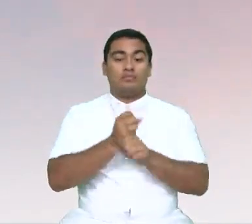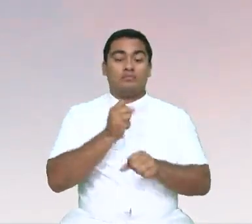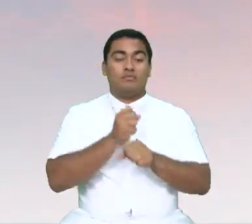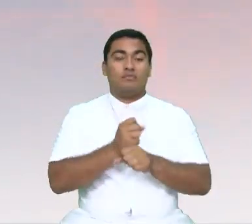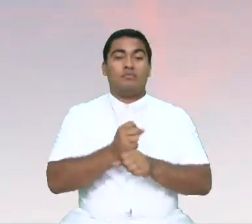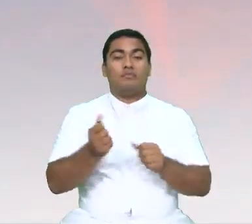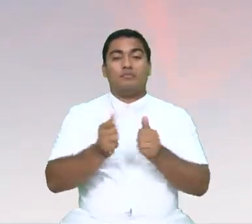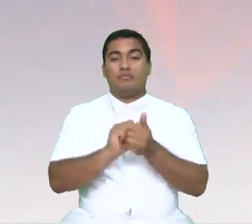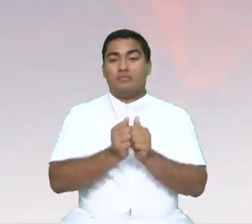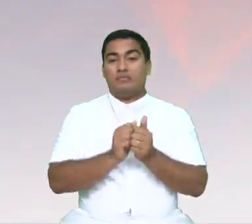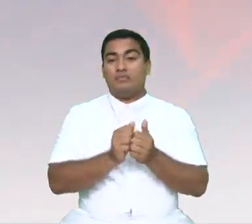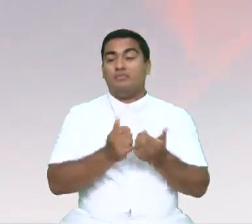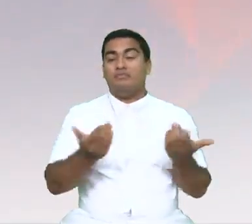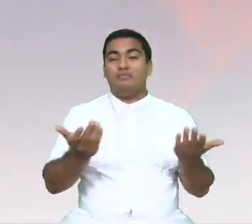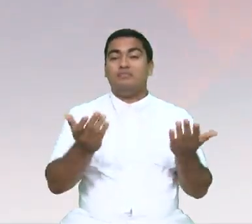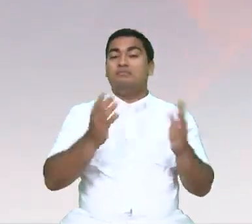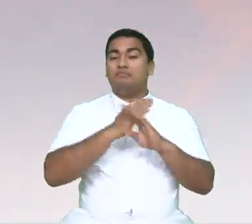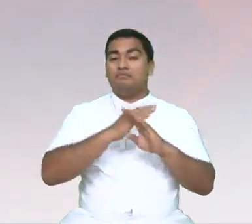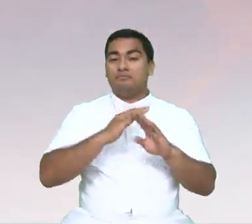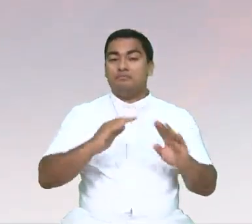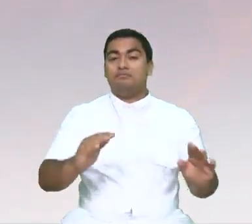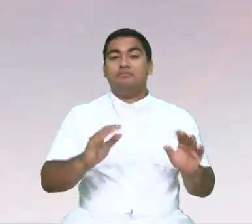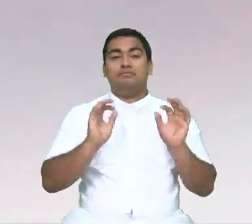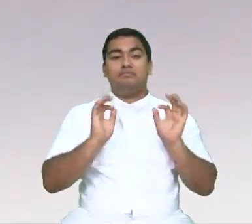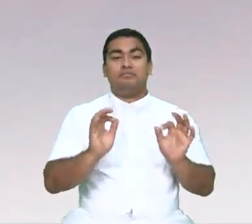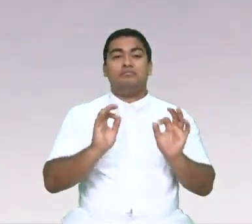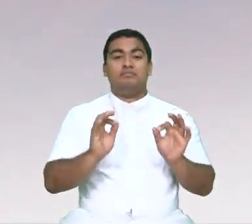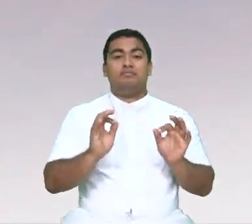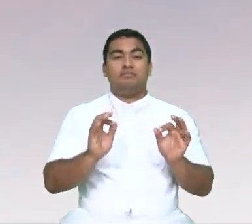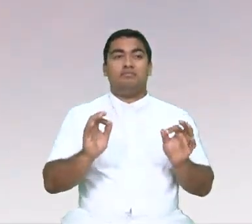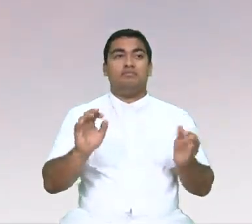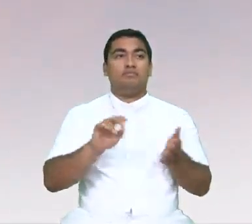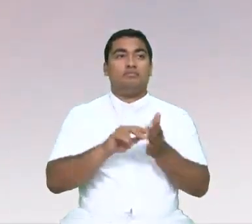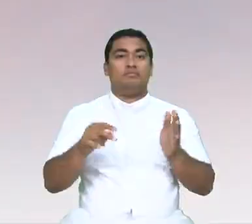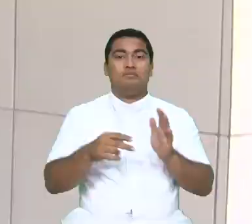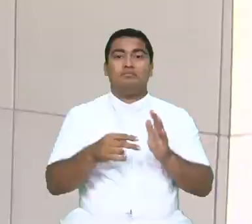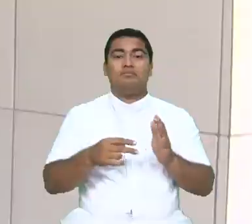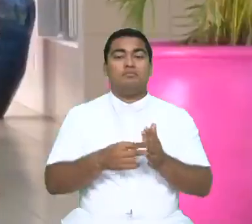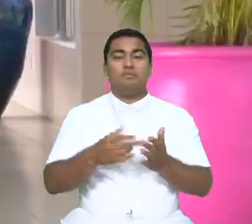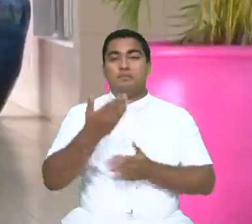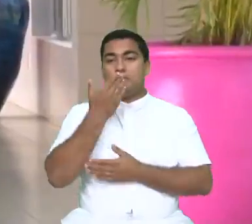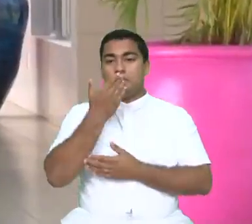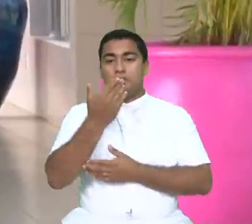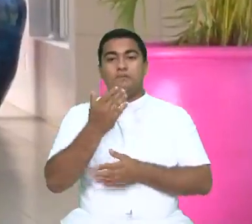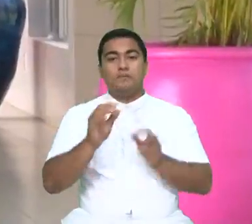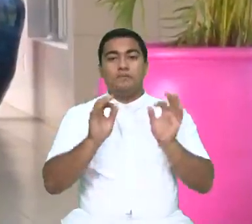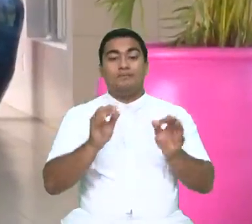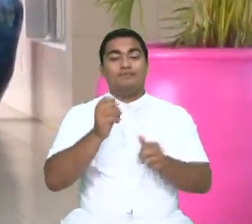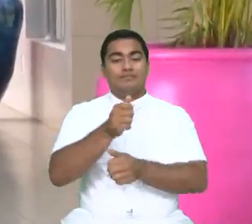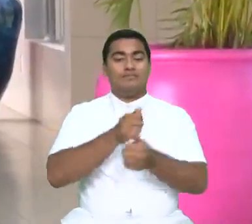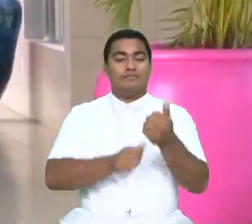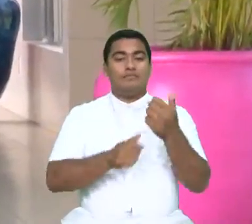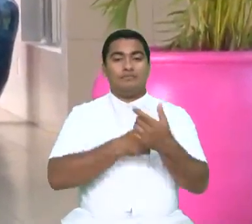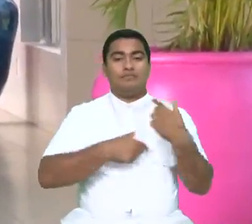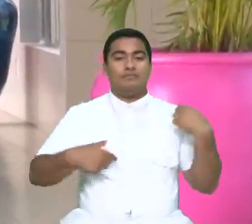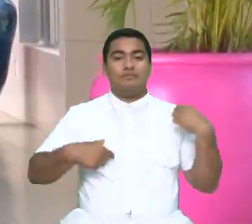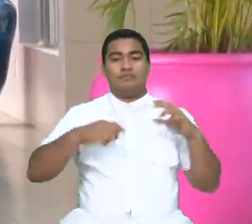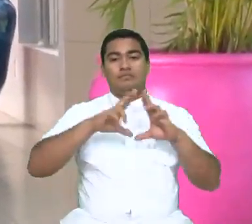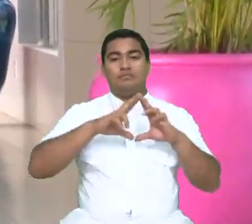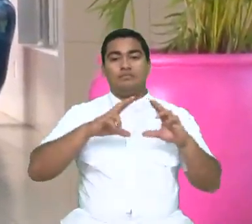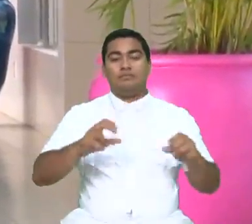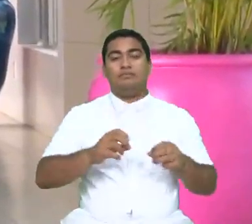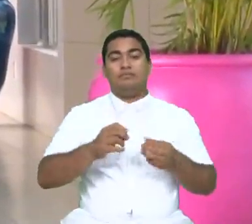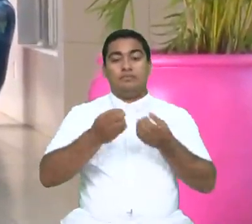deporte. Todo en paz, todo con sentido de bien. La vicepresidenta finalizó anunciando